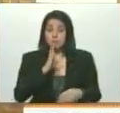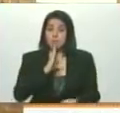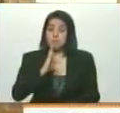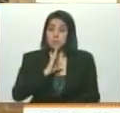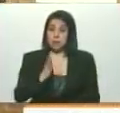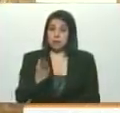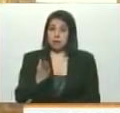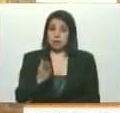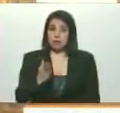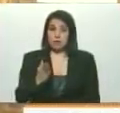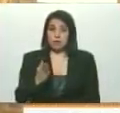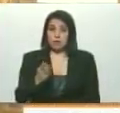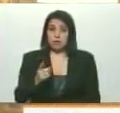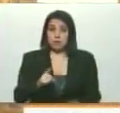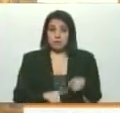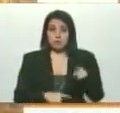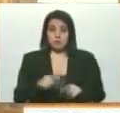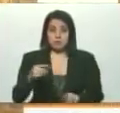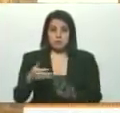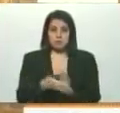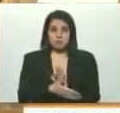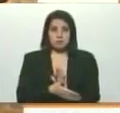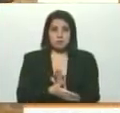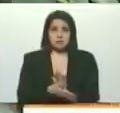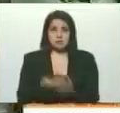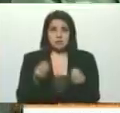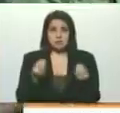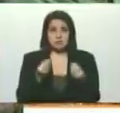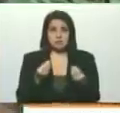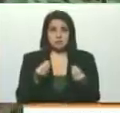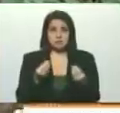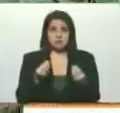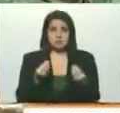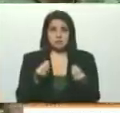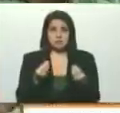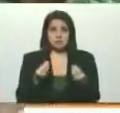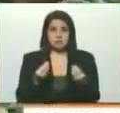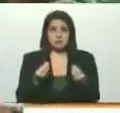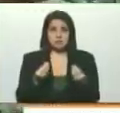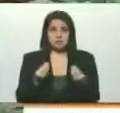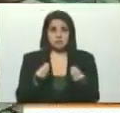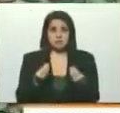y además nos quita el problema nos debe quitar el problema